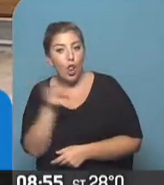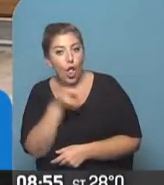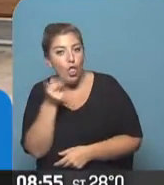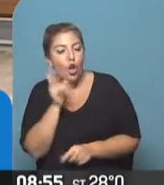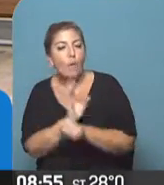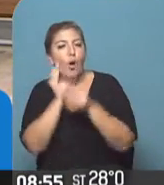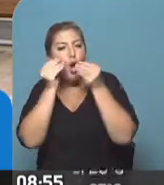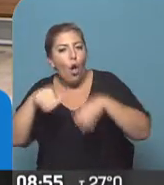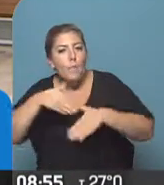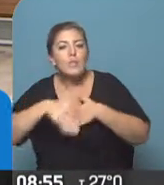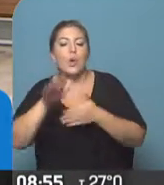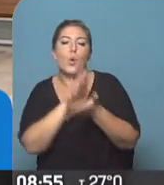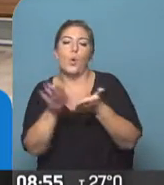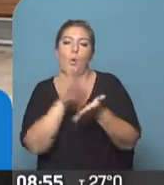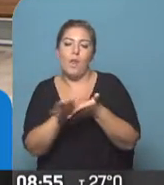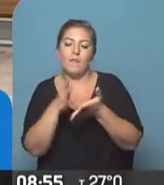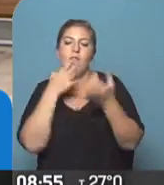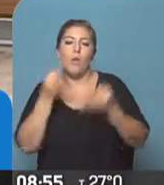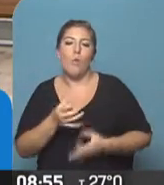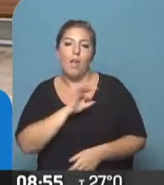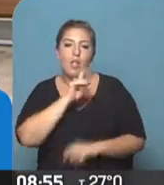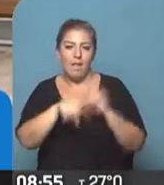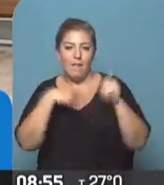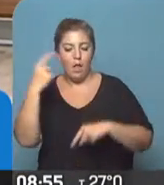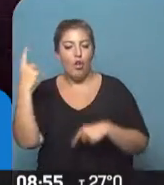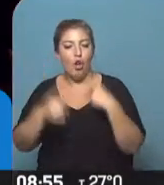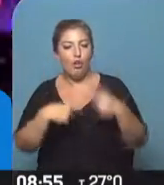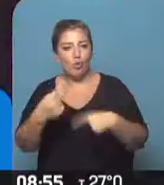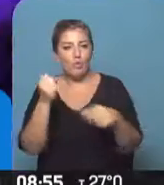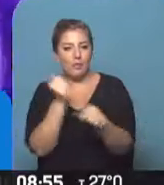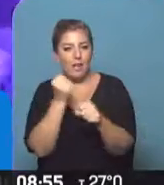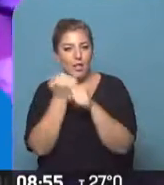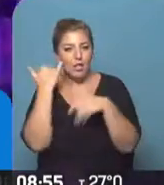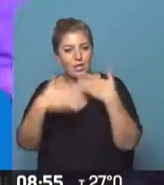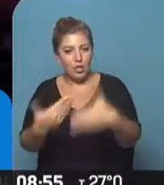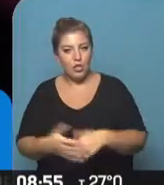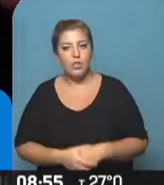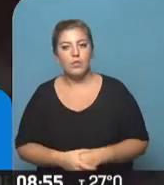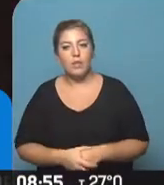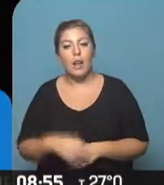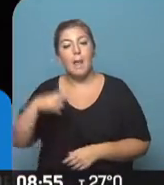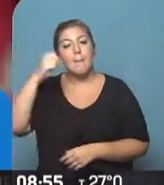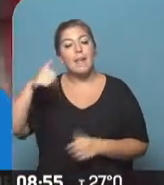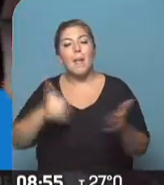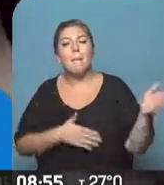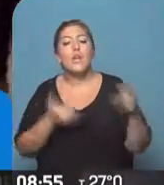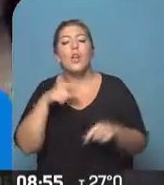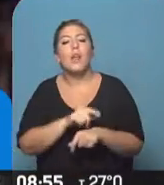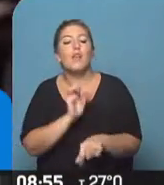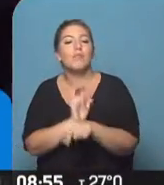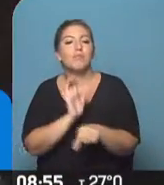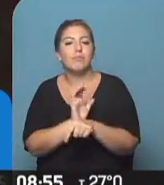punto de partida para una nueva formación que seguramente el año próximo vamos a seguir trabajando y desarrollando. Las Peñas Milongueras fueron un